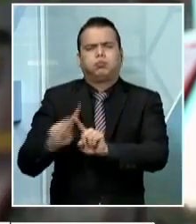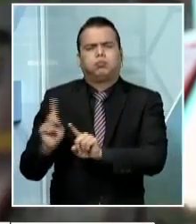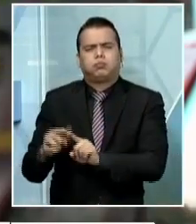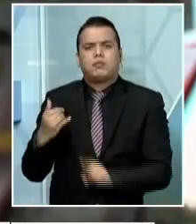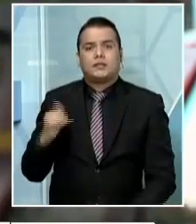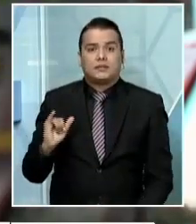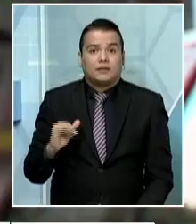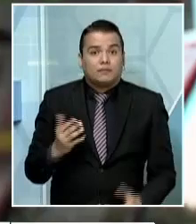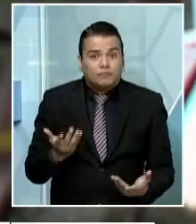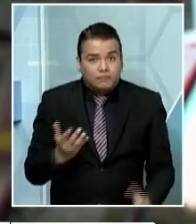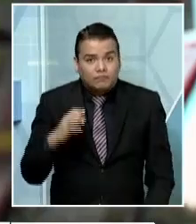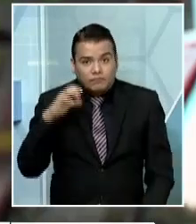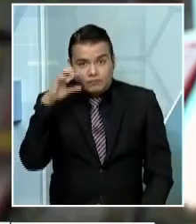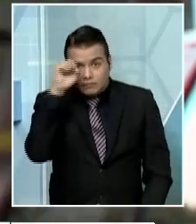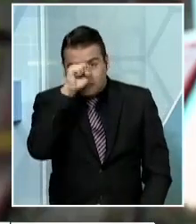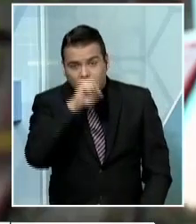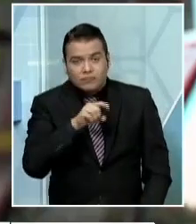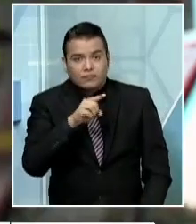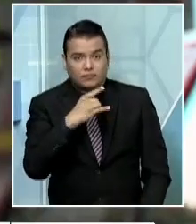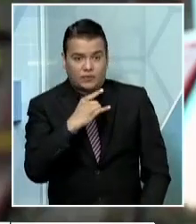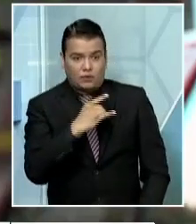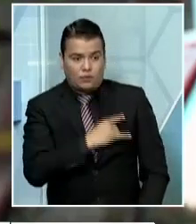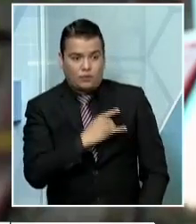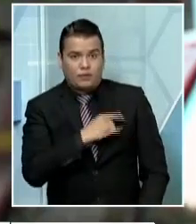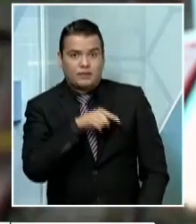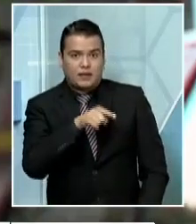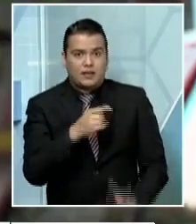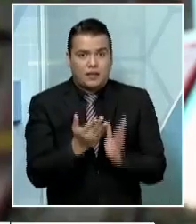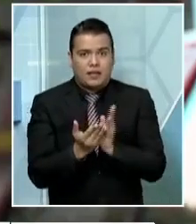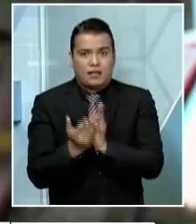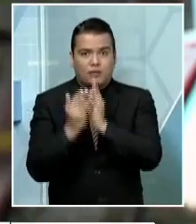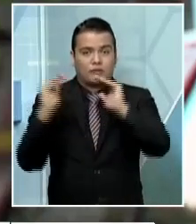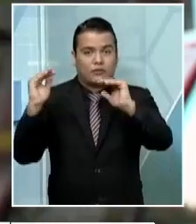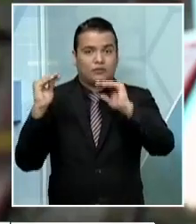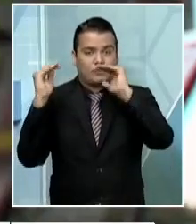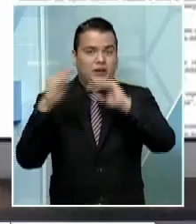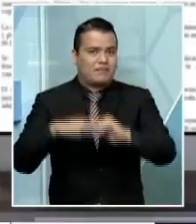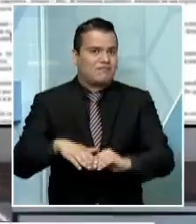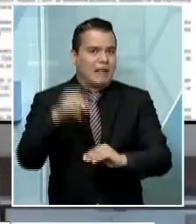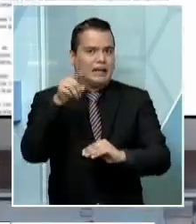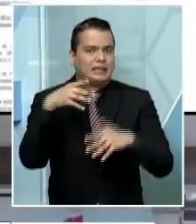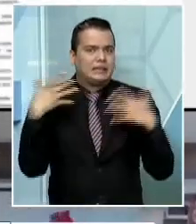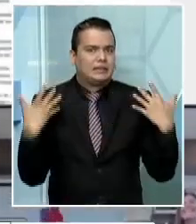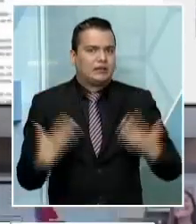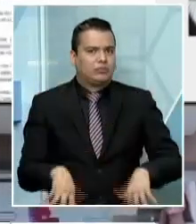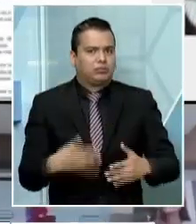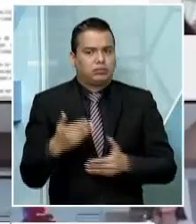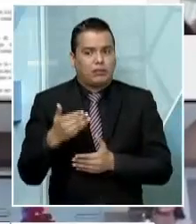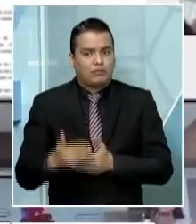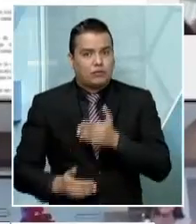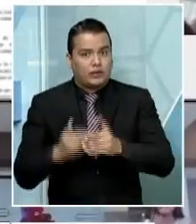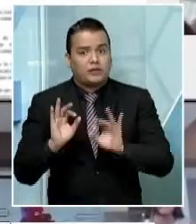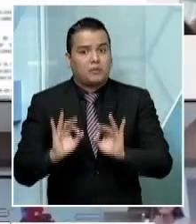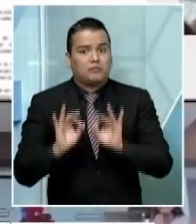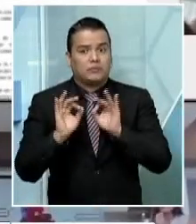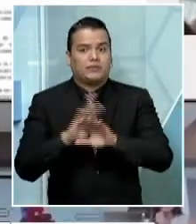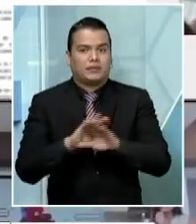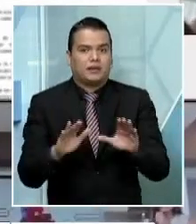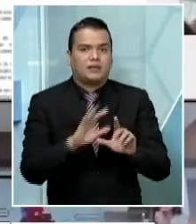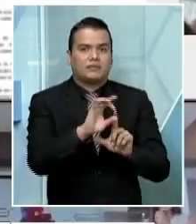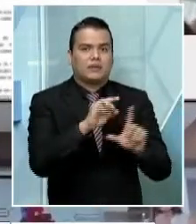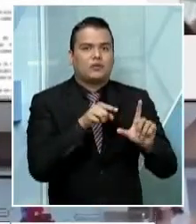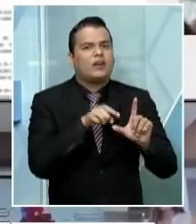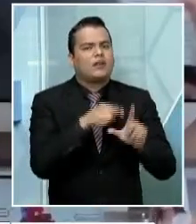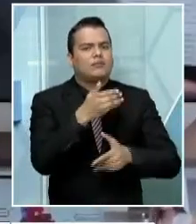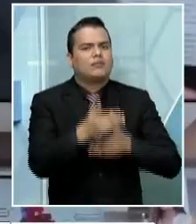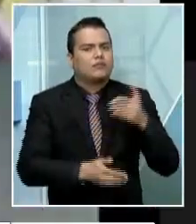muy importante entender que la educación superior ha sido líder en el retorno. Además, la virtualidad trajo consigo la posibilidad